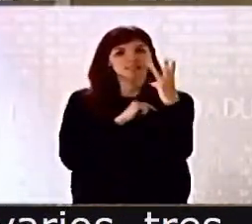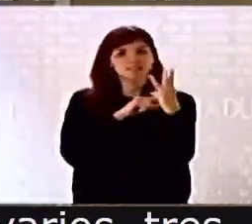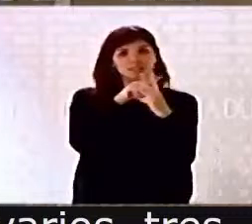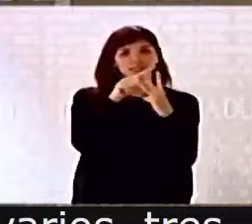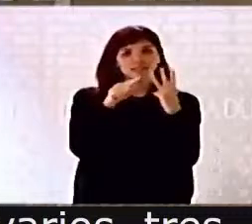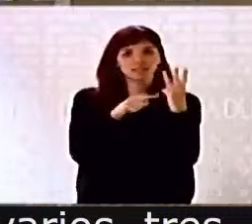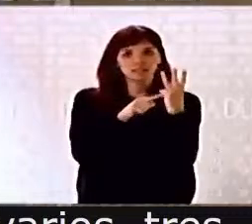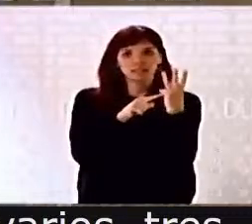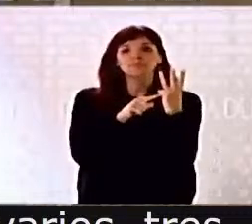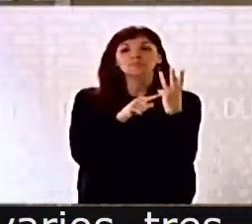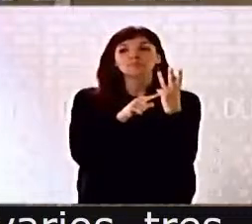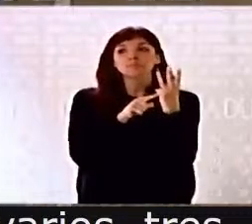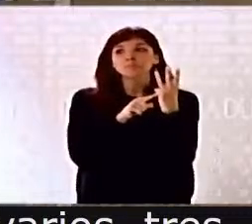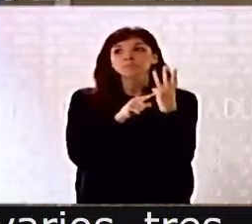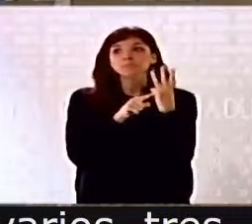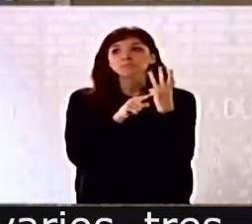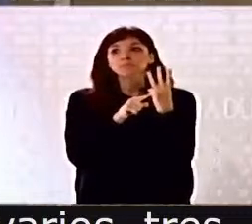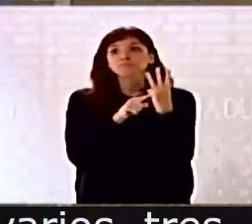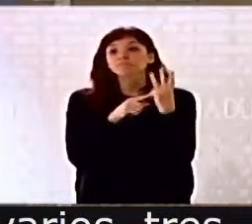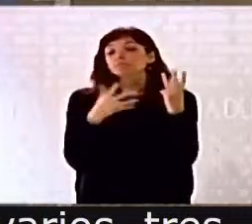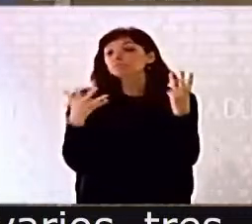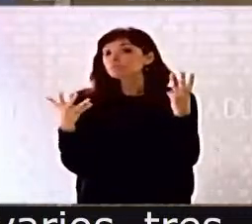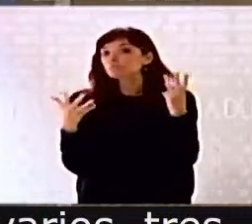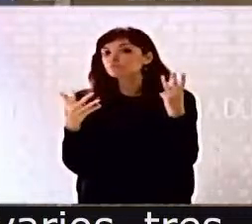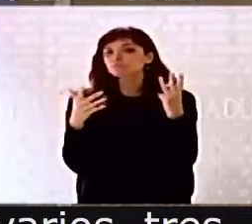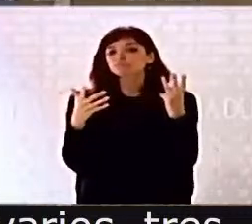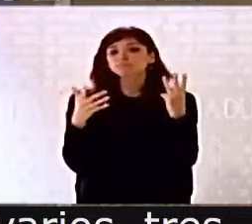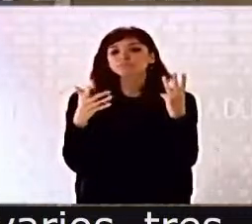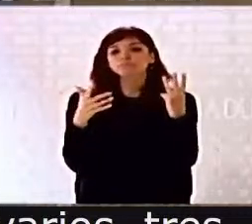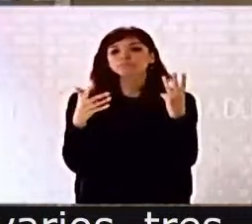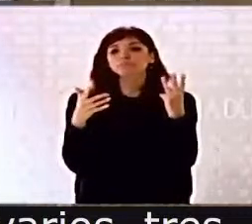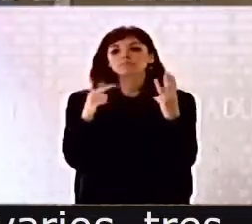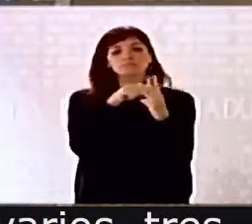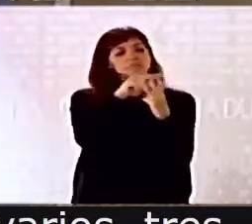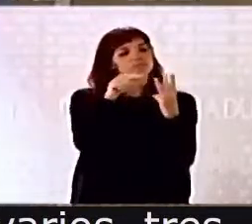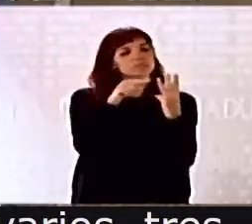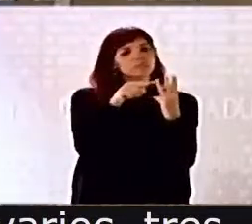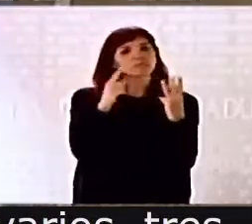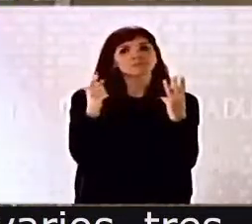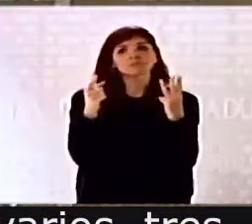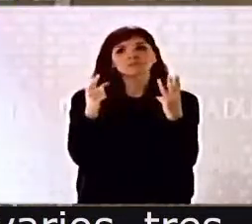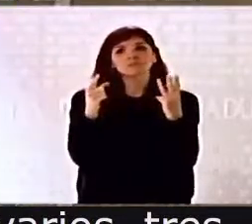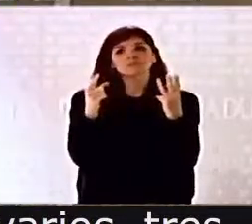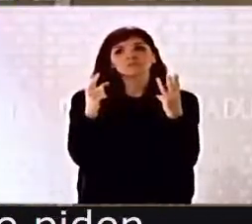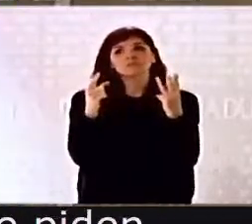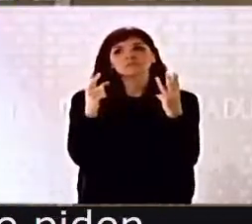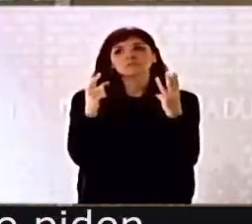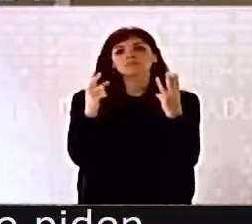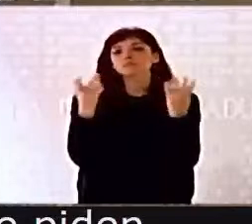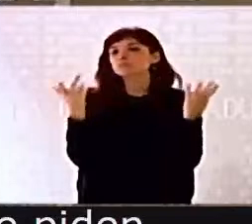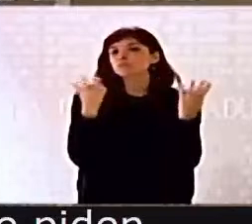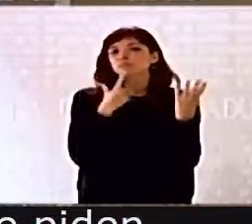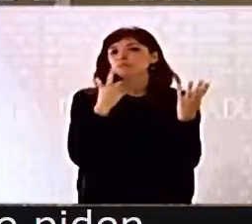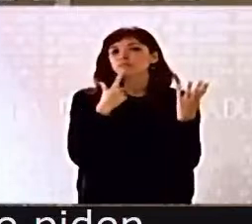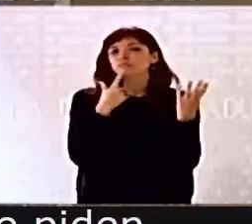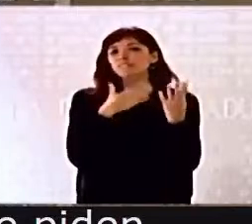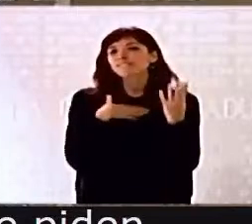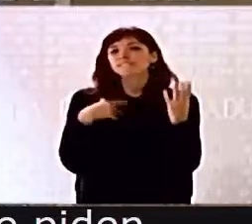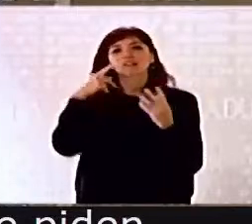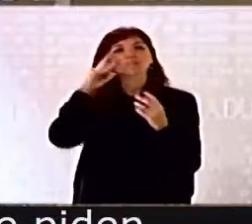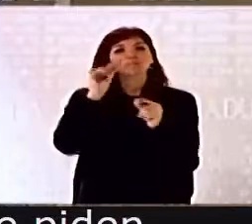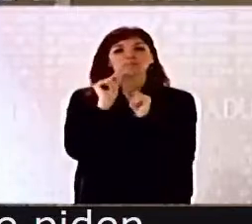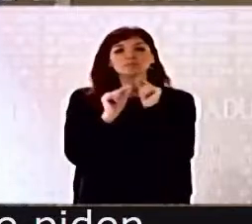este tema y que están pidiendo adhesión de otros epidemiólogos. ¿Qué es lo que vienen a decir estos